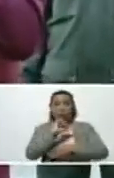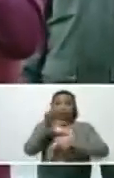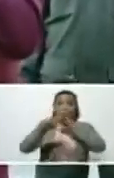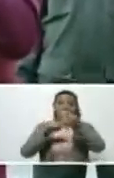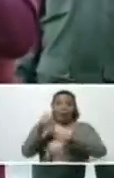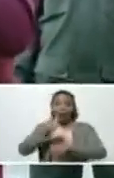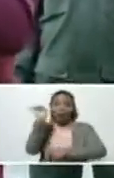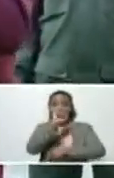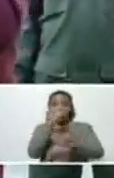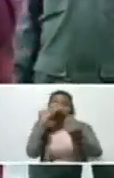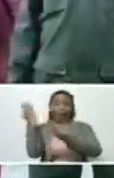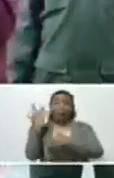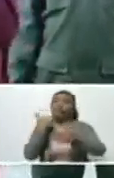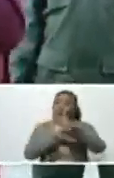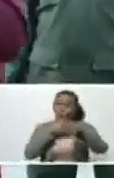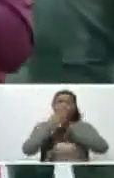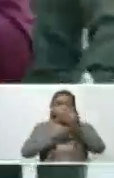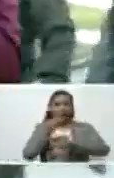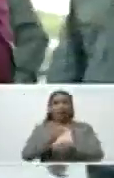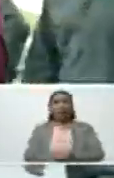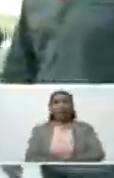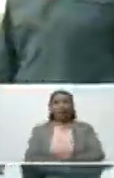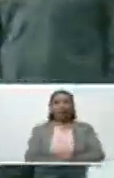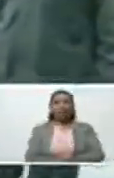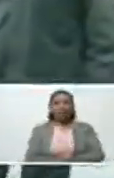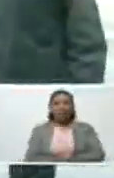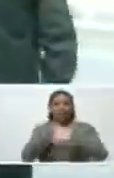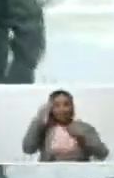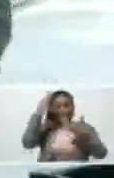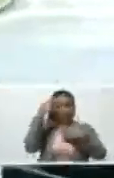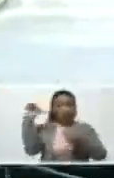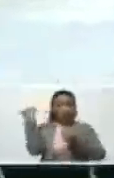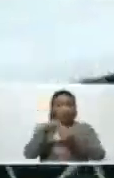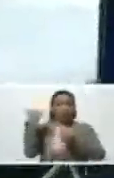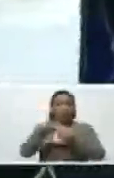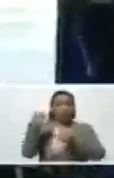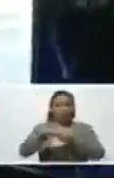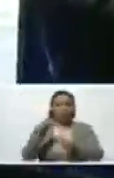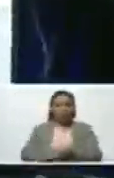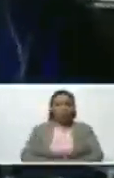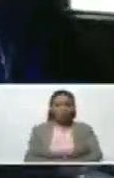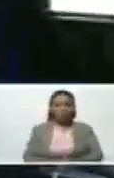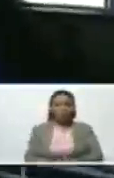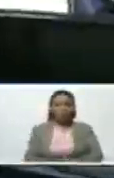Pradelli. No, vamos a hacerlo. Y vamos a hacerlo. Así es. Saludos, Maracaibo. Bueno,